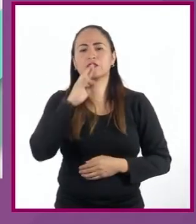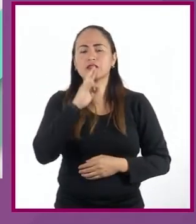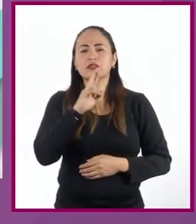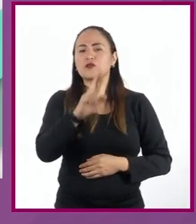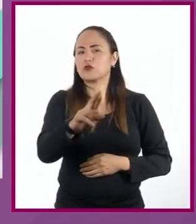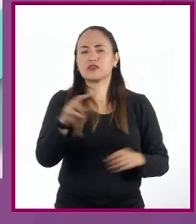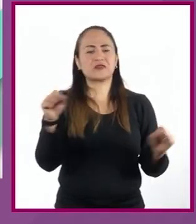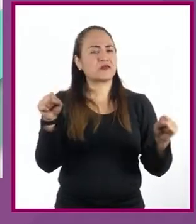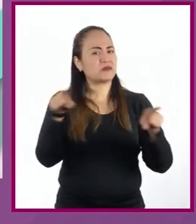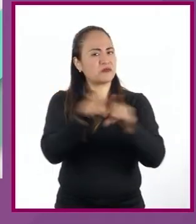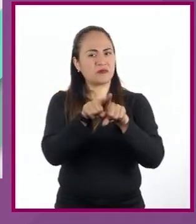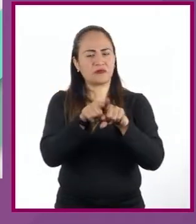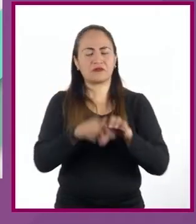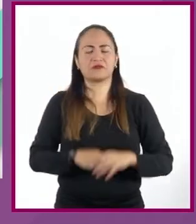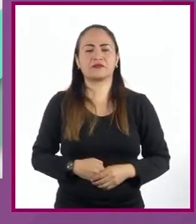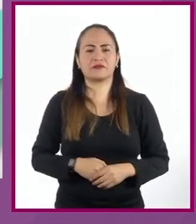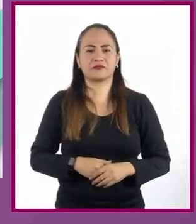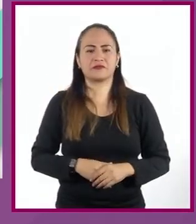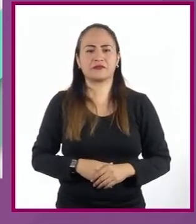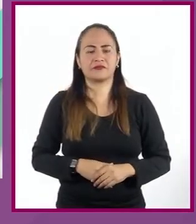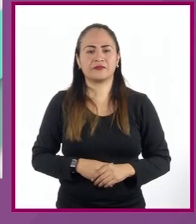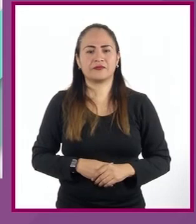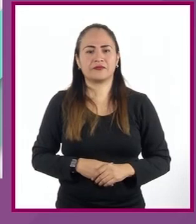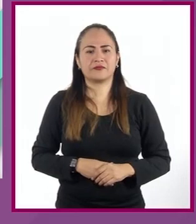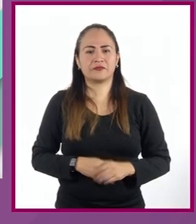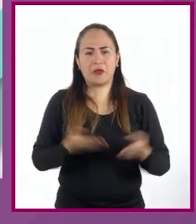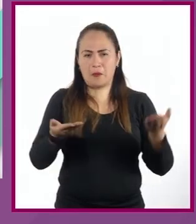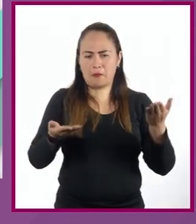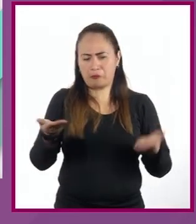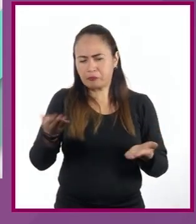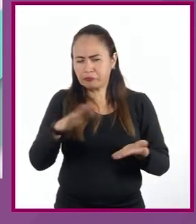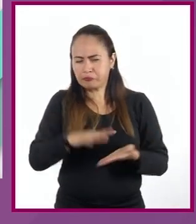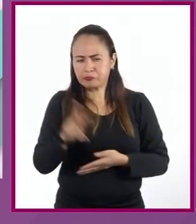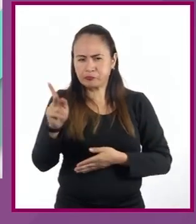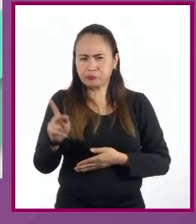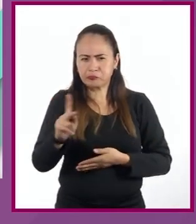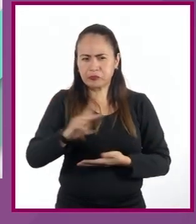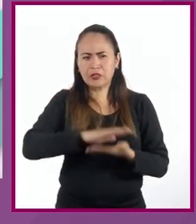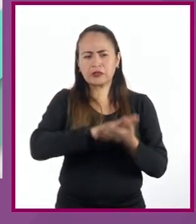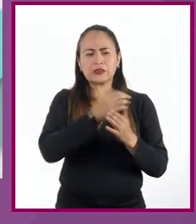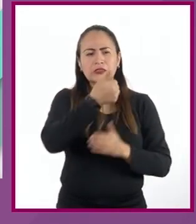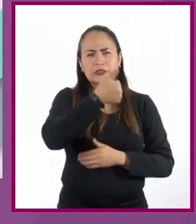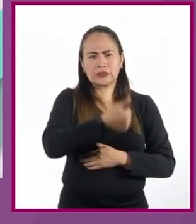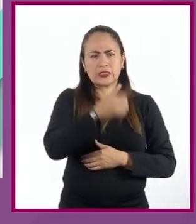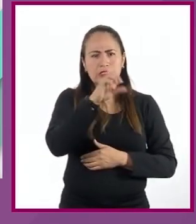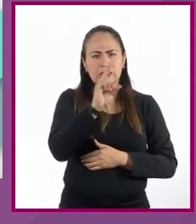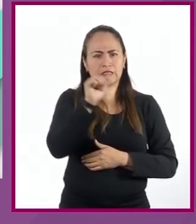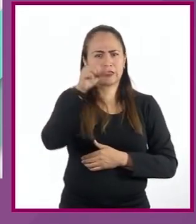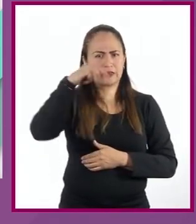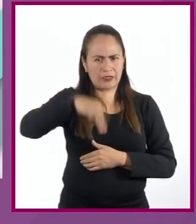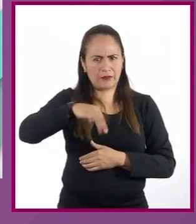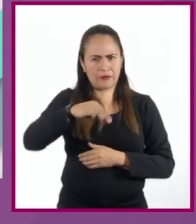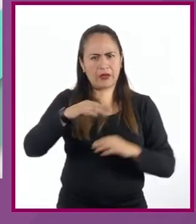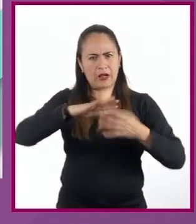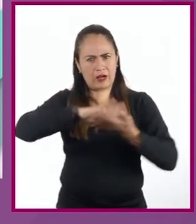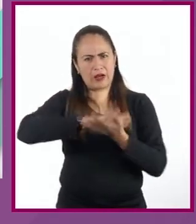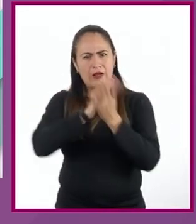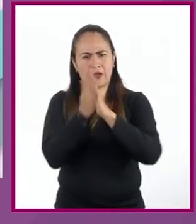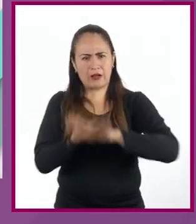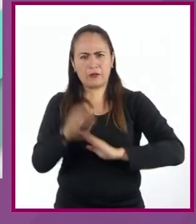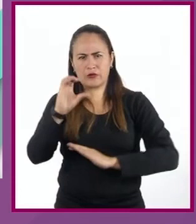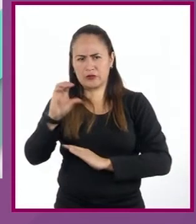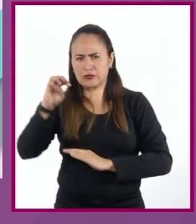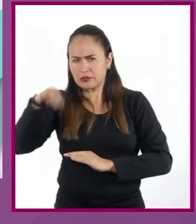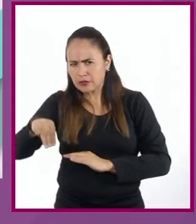el mismo valor numérico. Al calcular la equivalencia de 6 decámetros en centímetros, consideremos